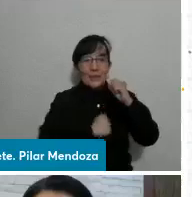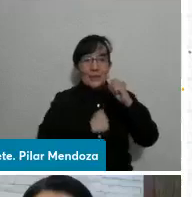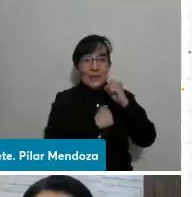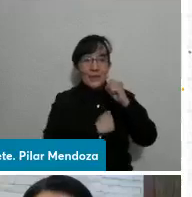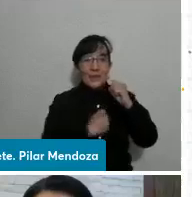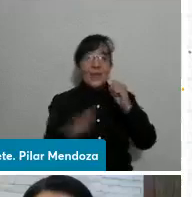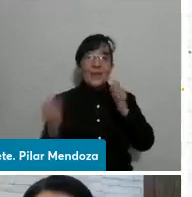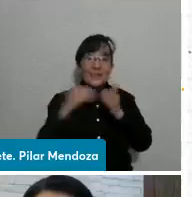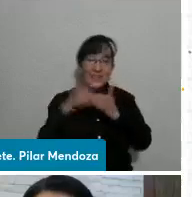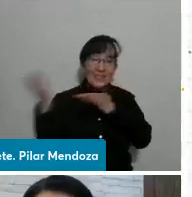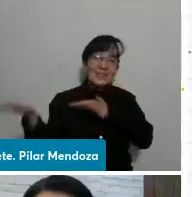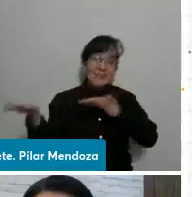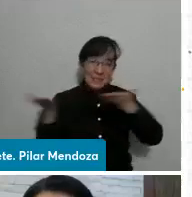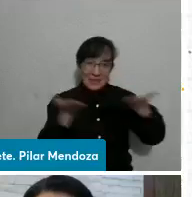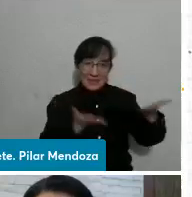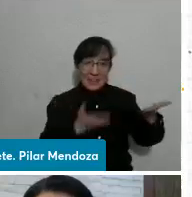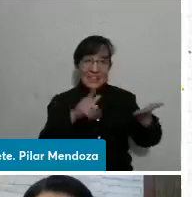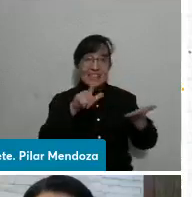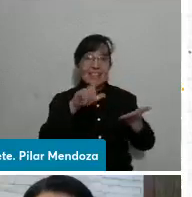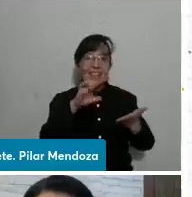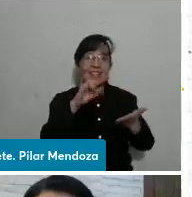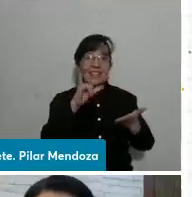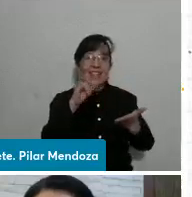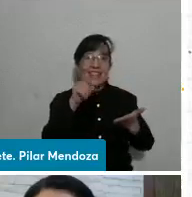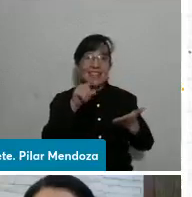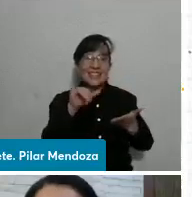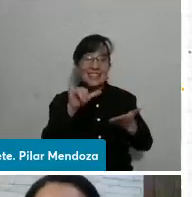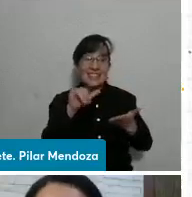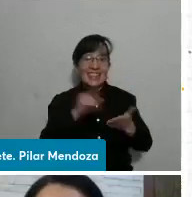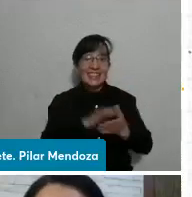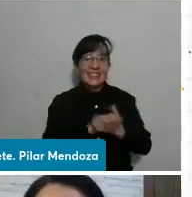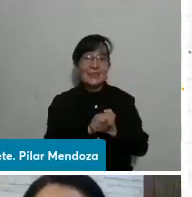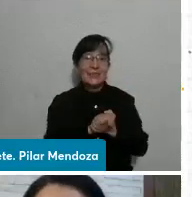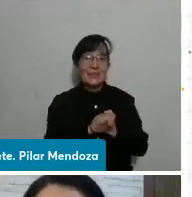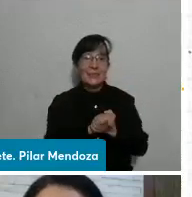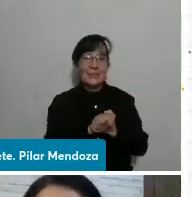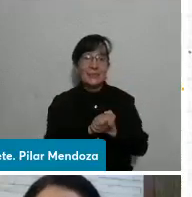profe, bienvenida y tiene la palabra.